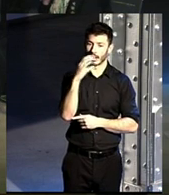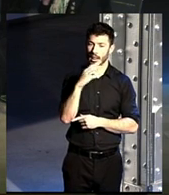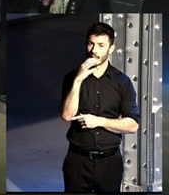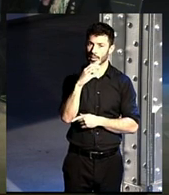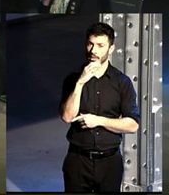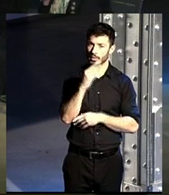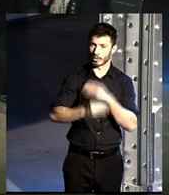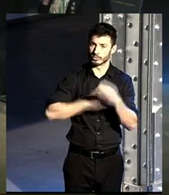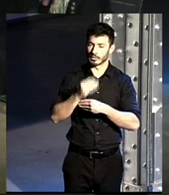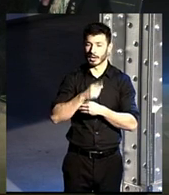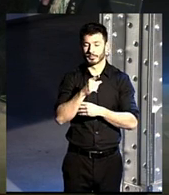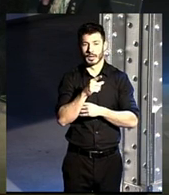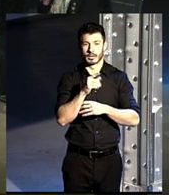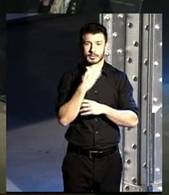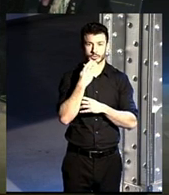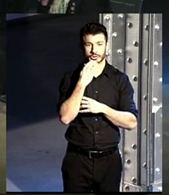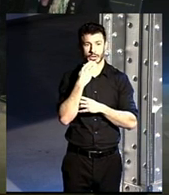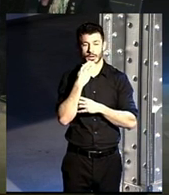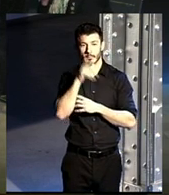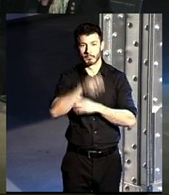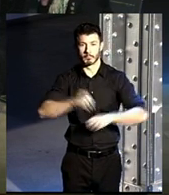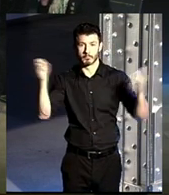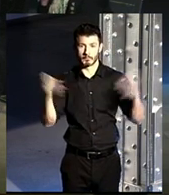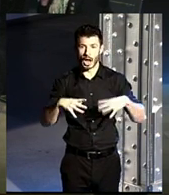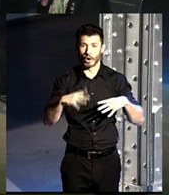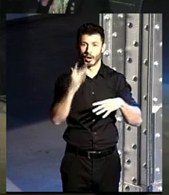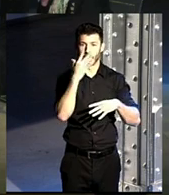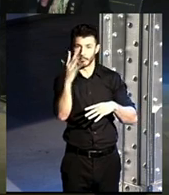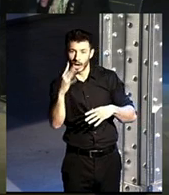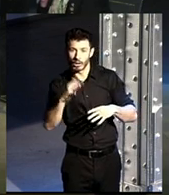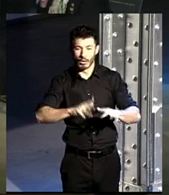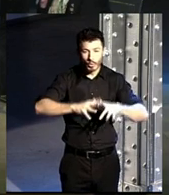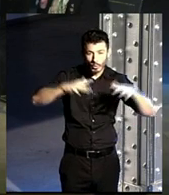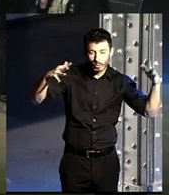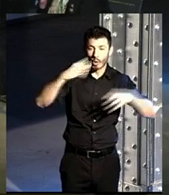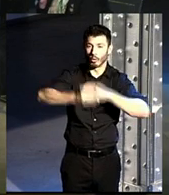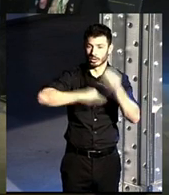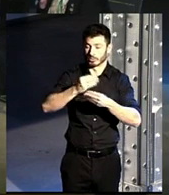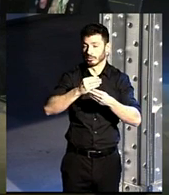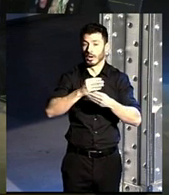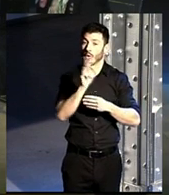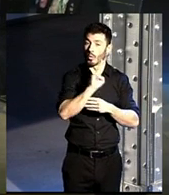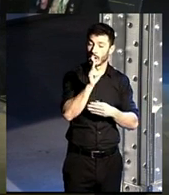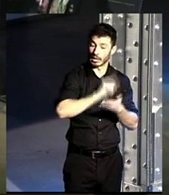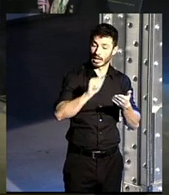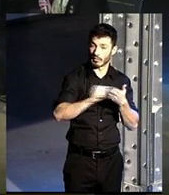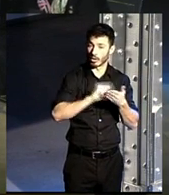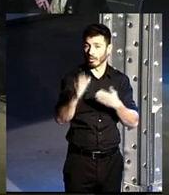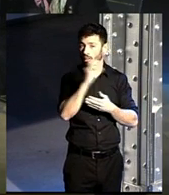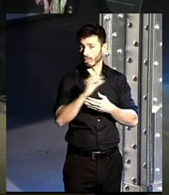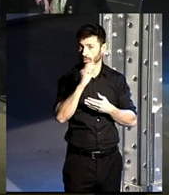escenario utilizaba el conejo, los espejos, niebla, o sea, y así que era su manera para sus novelas, su manera de hacer los trucos.